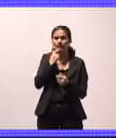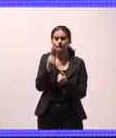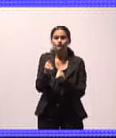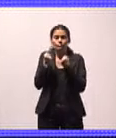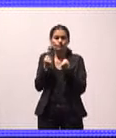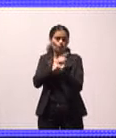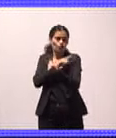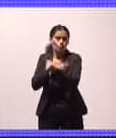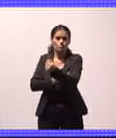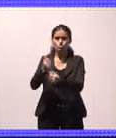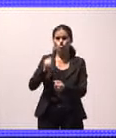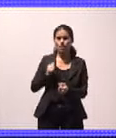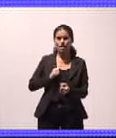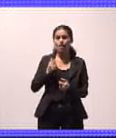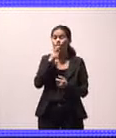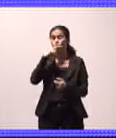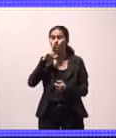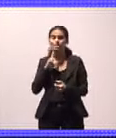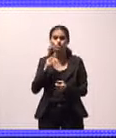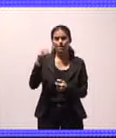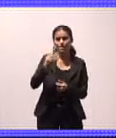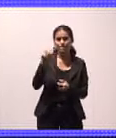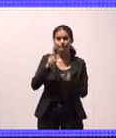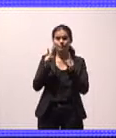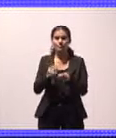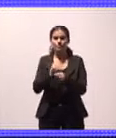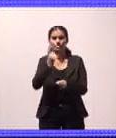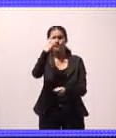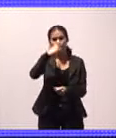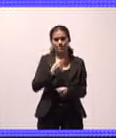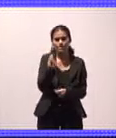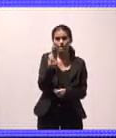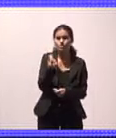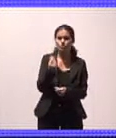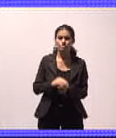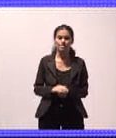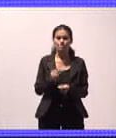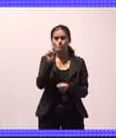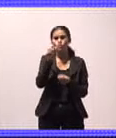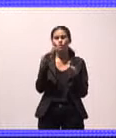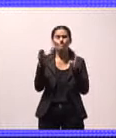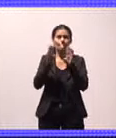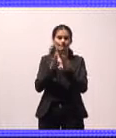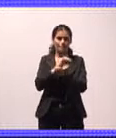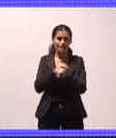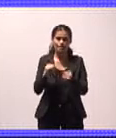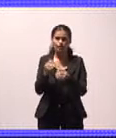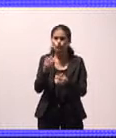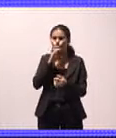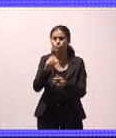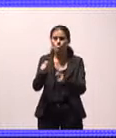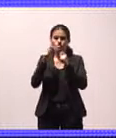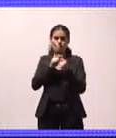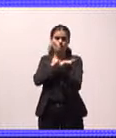de las mujeres, la educación de calidad y la independencia económica. Y solamente cerrar de que empoderar a una mujer